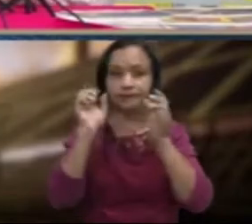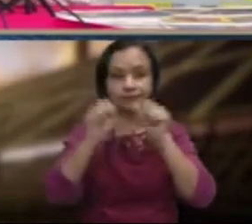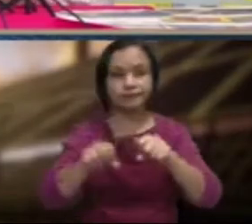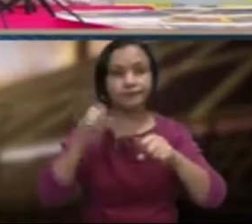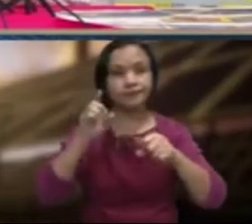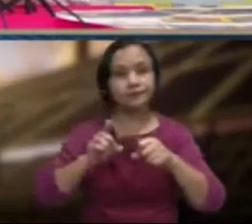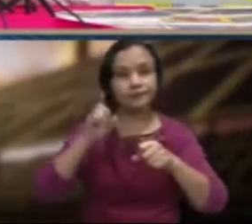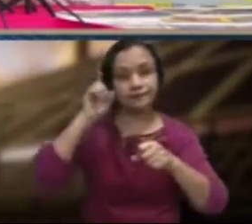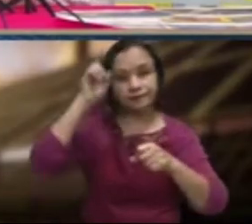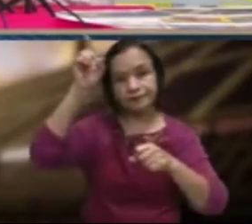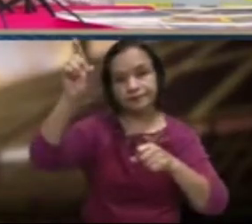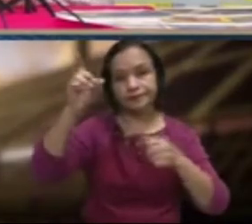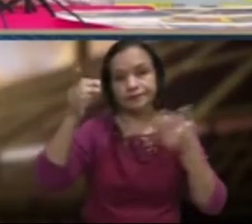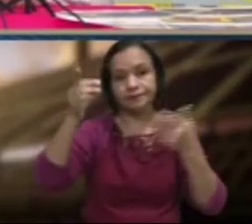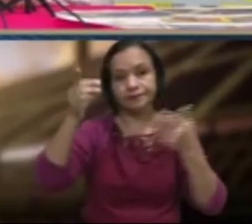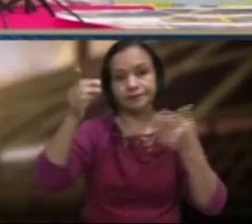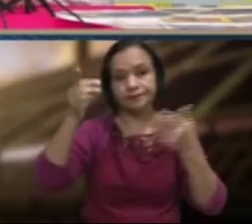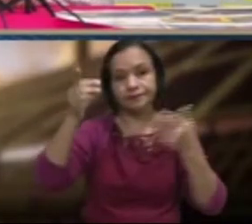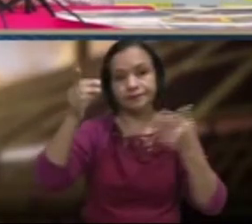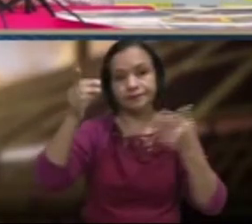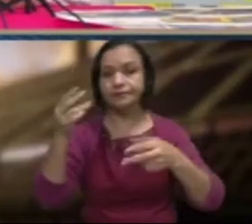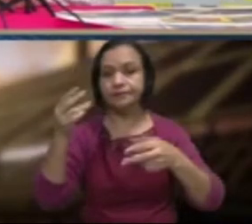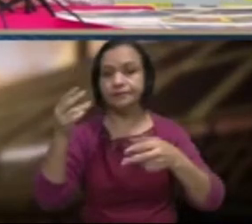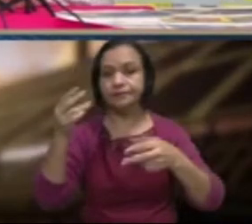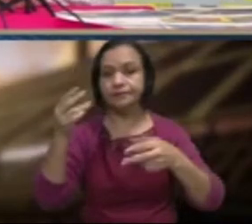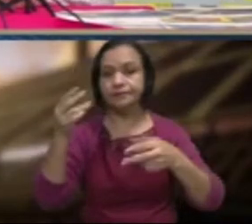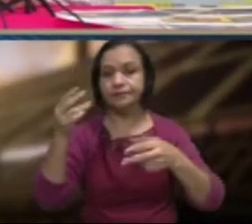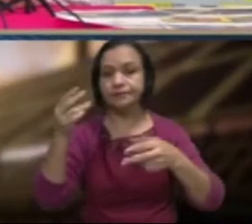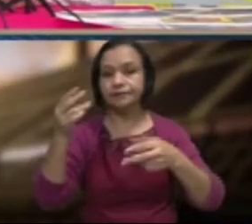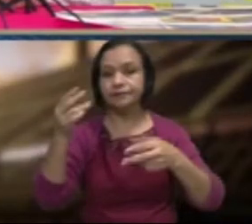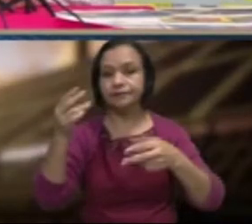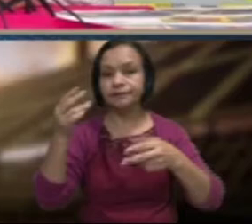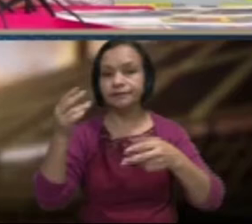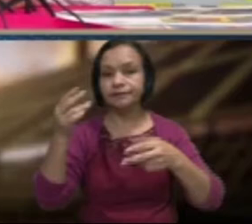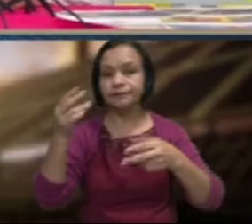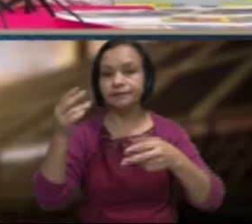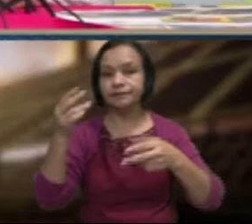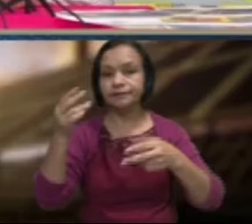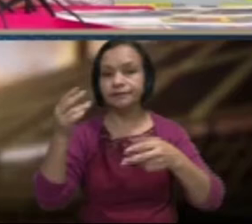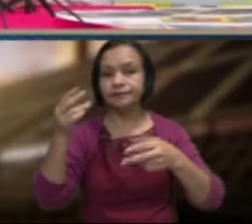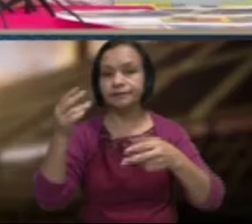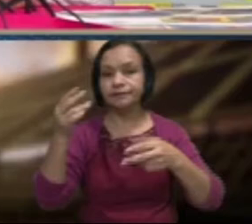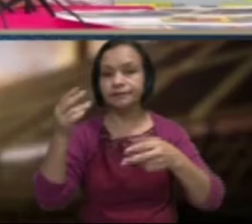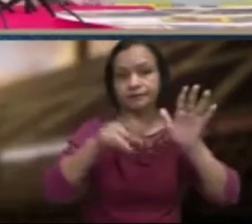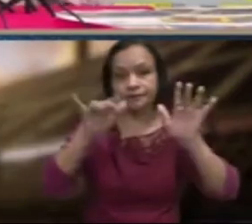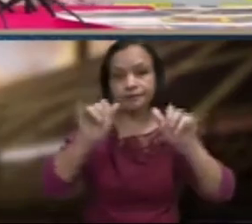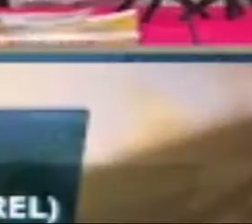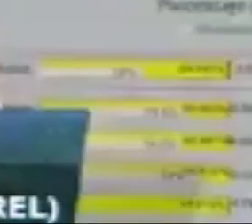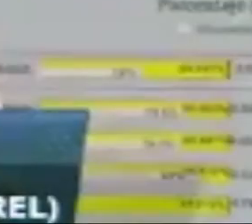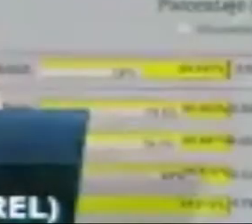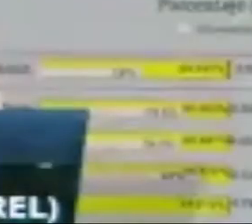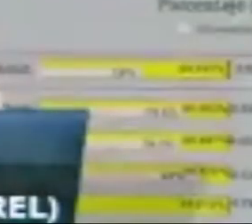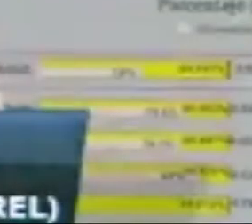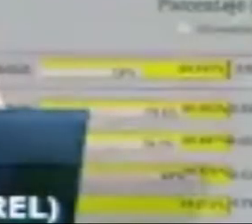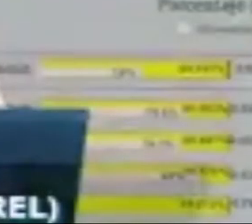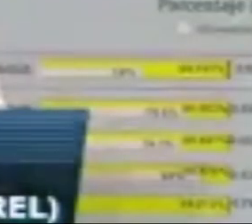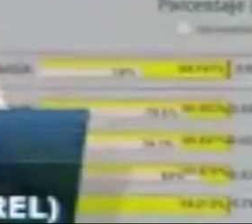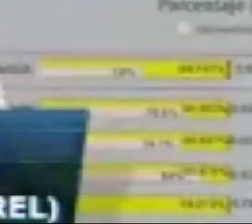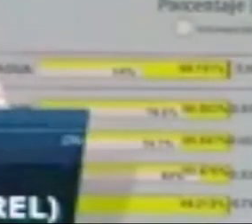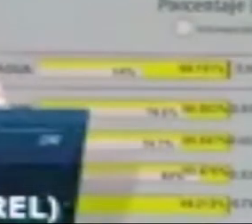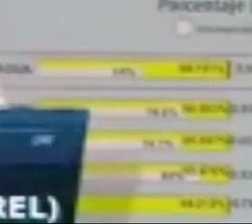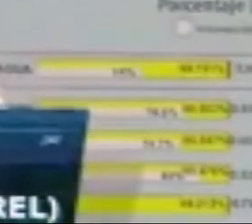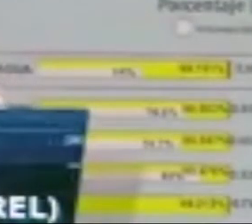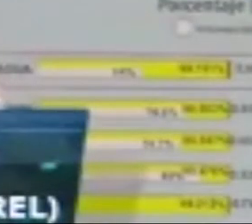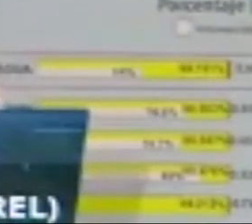Y eso, hay un dato importante, hay países que ya están desarrollando algunos proyectos de este